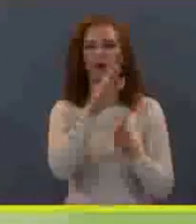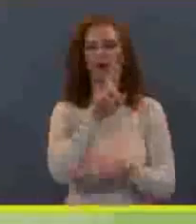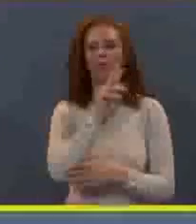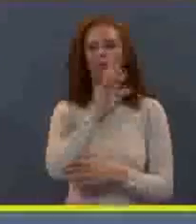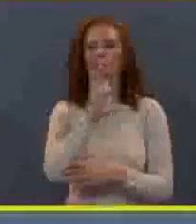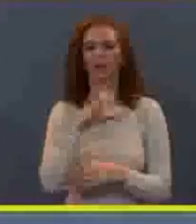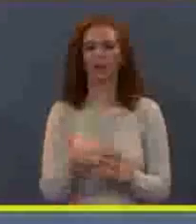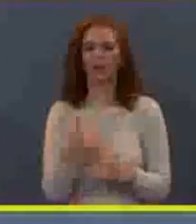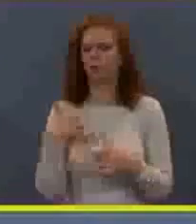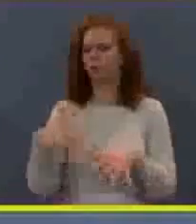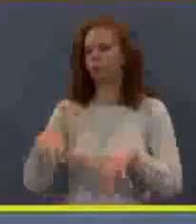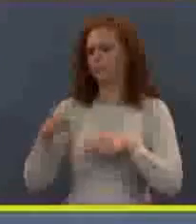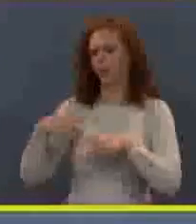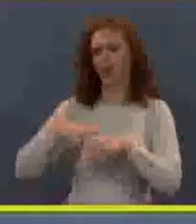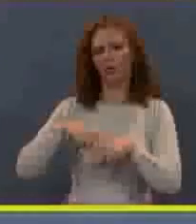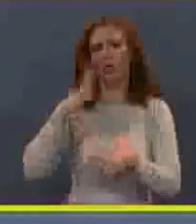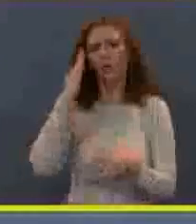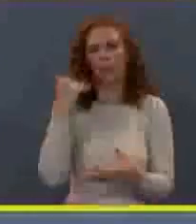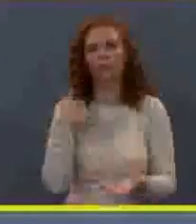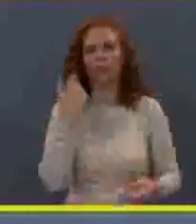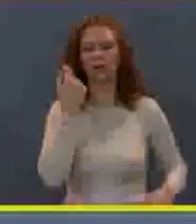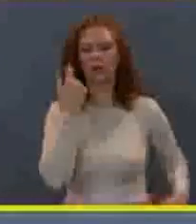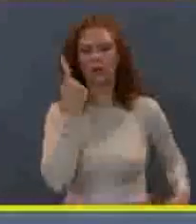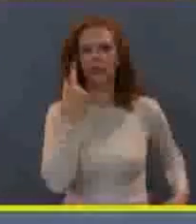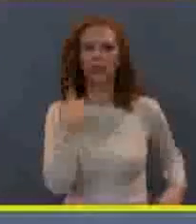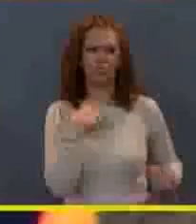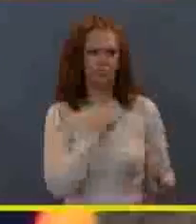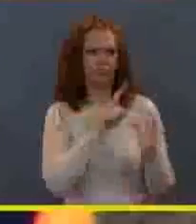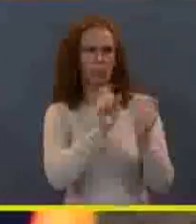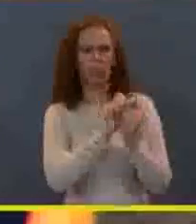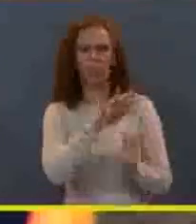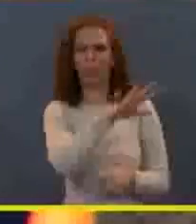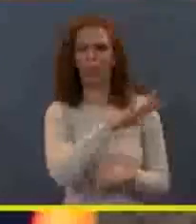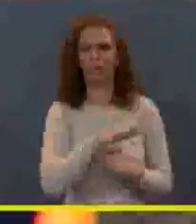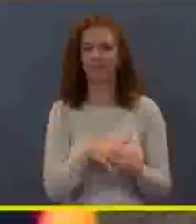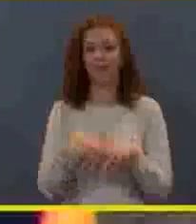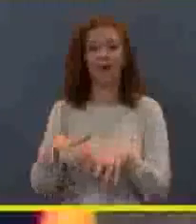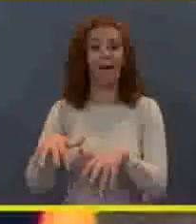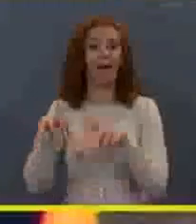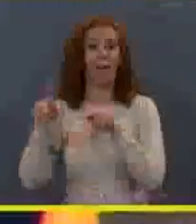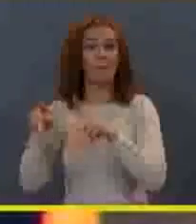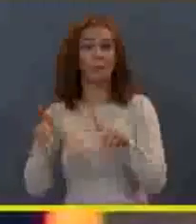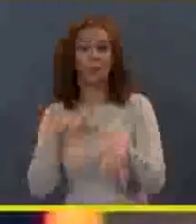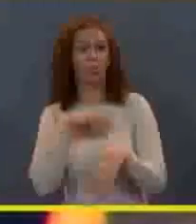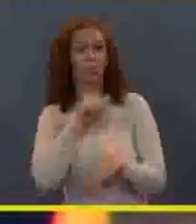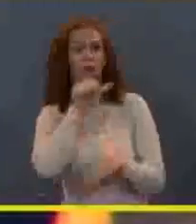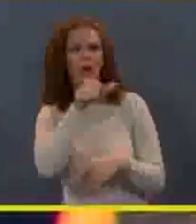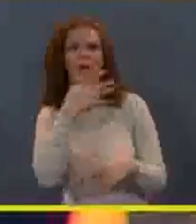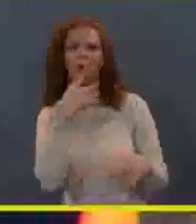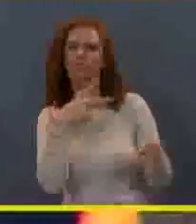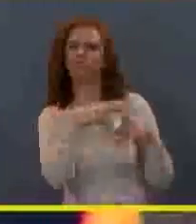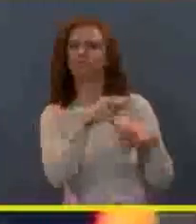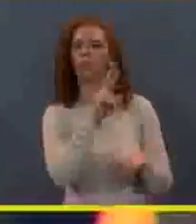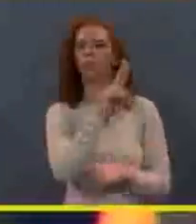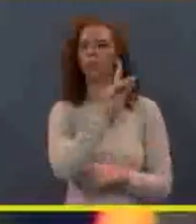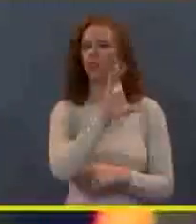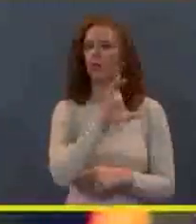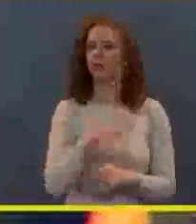Yo lo tomo con naturalidad porque entiendo, soy empático con ellos. La afición de la Alajuelense pide la cabeza de Albert